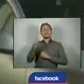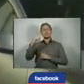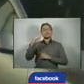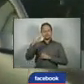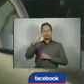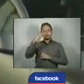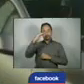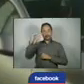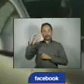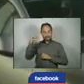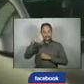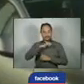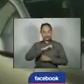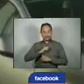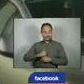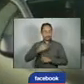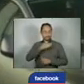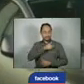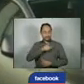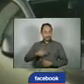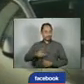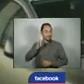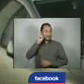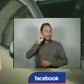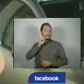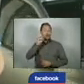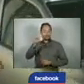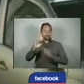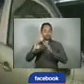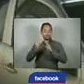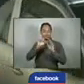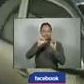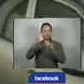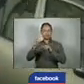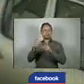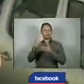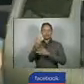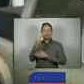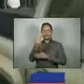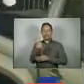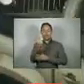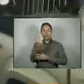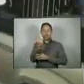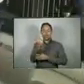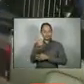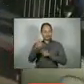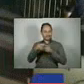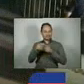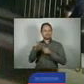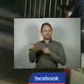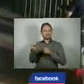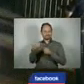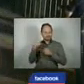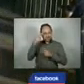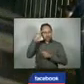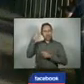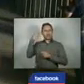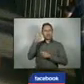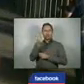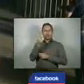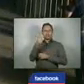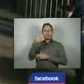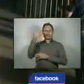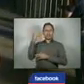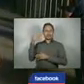República, Nayib Bukele, visitó esta comunidad, ya que el día 11 de diciembre se conmemora los 40 años de la masacre que